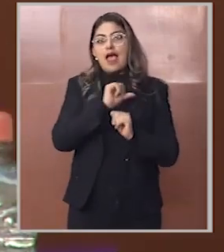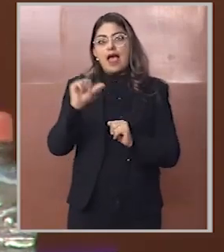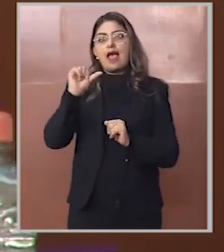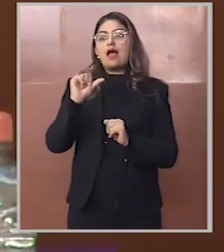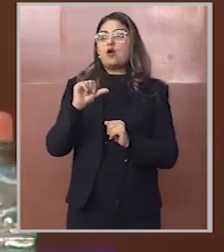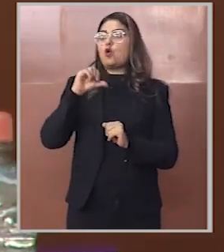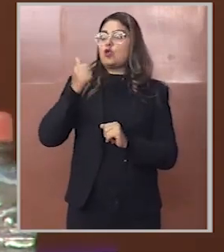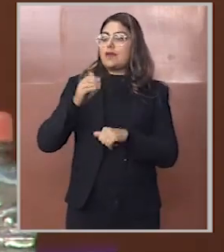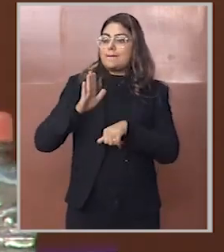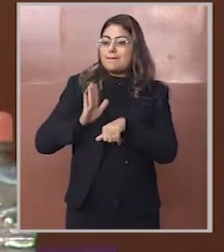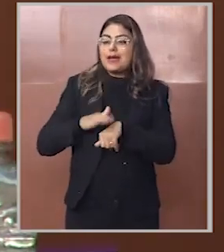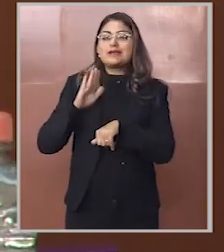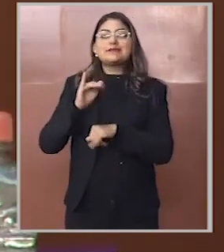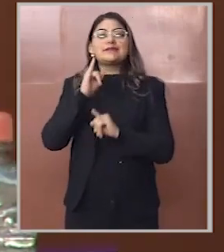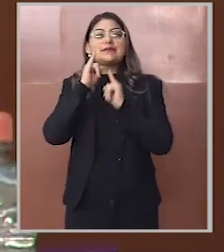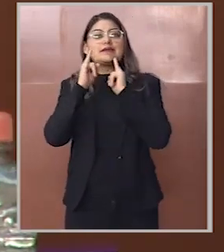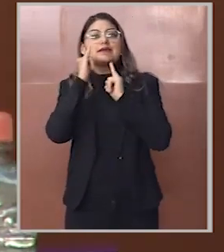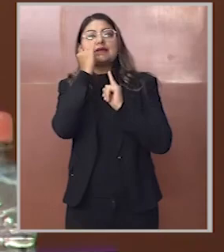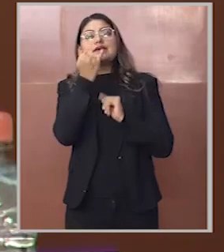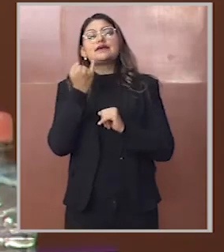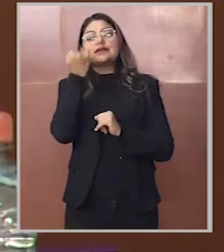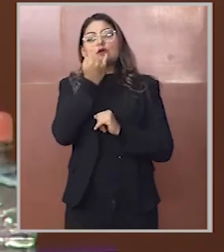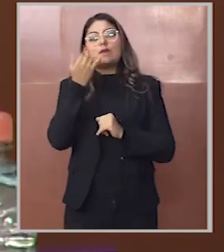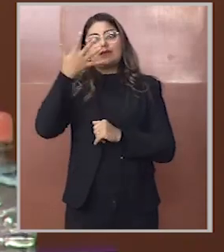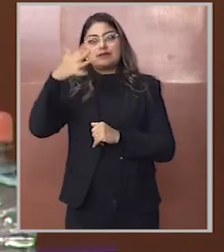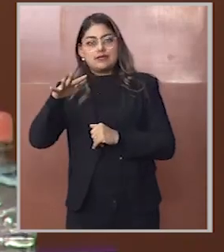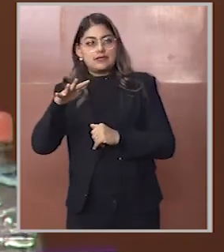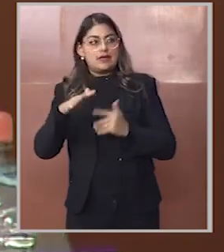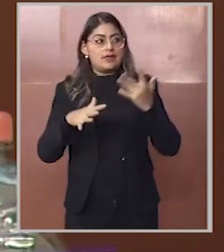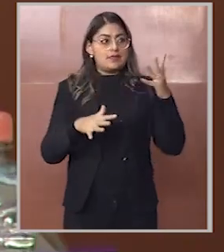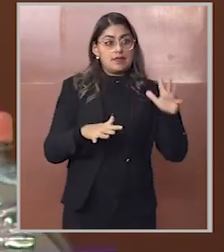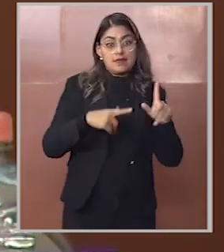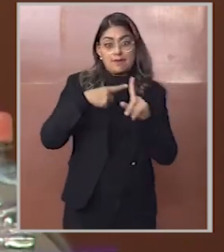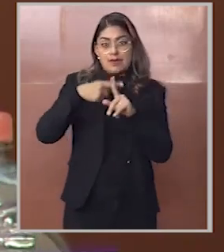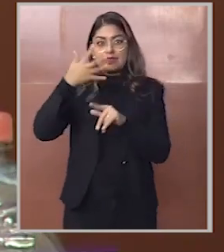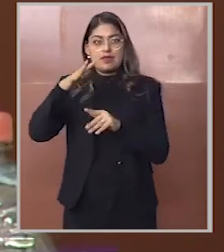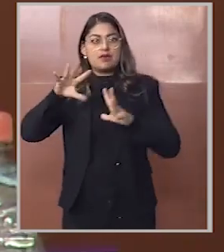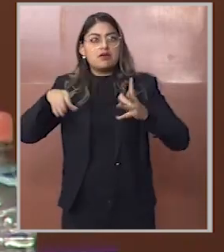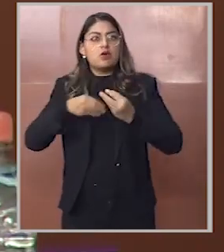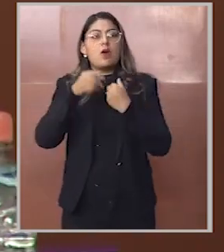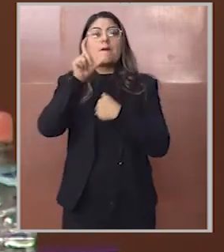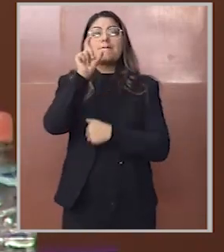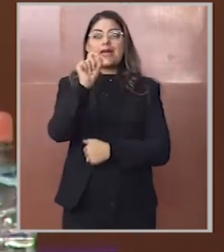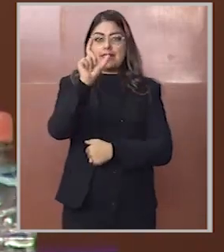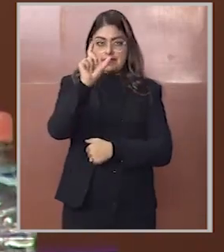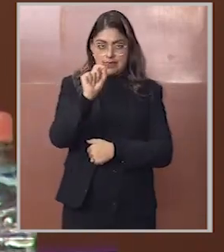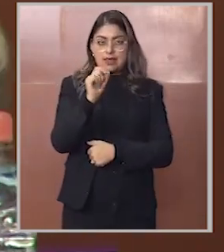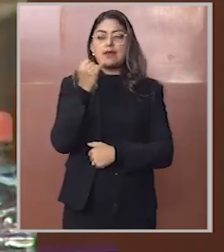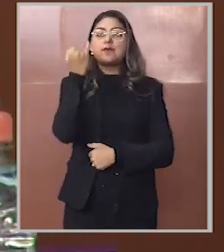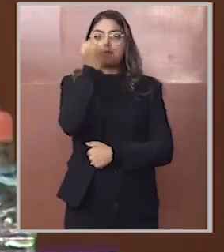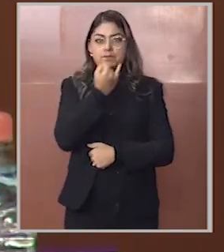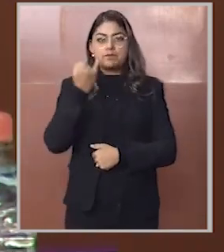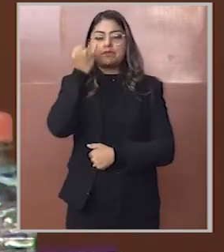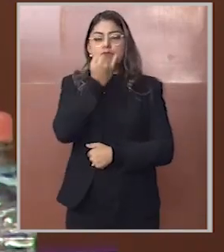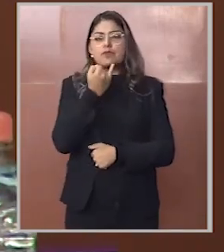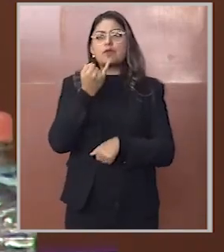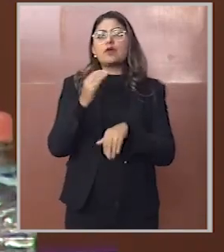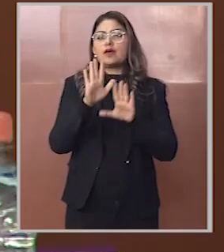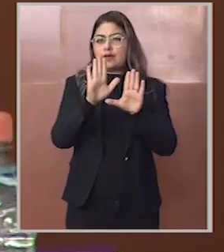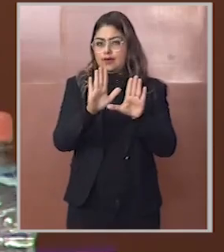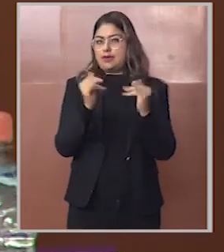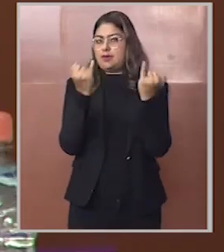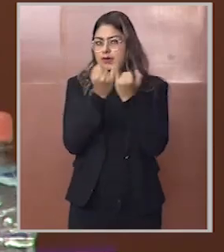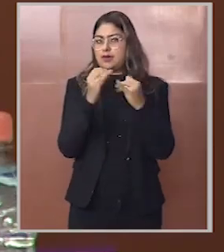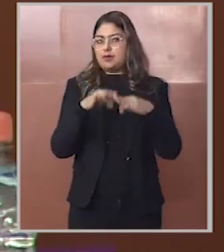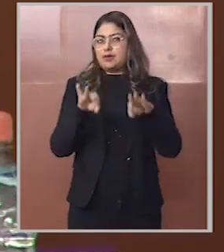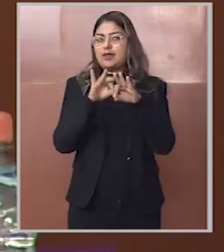fueran 20 variantes lingüísticas y aquí voy a hacer un pequeño paréntesis porque hablamos de lenguas y también por ahí